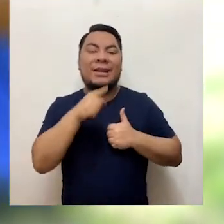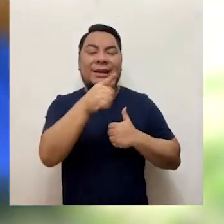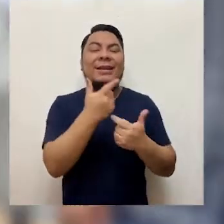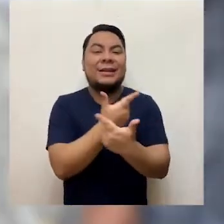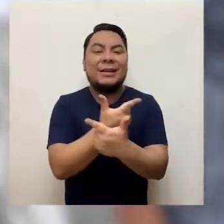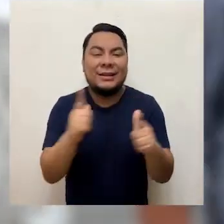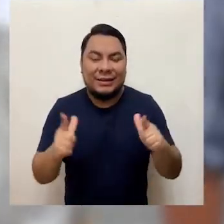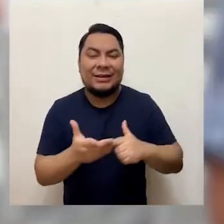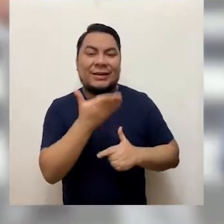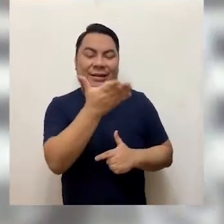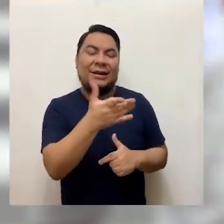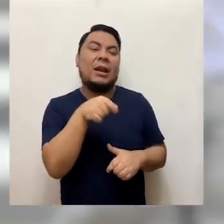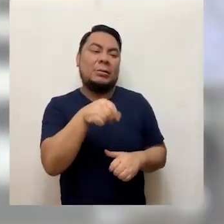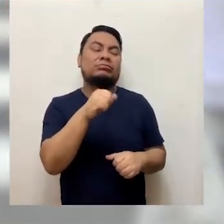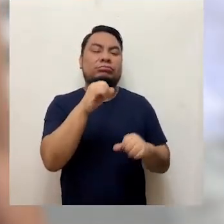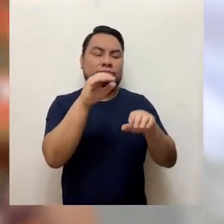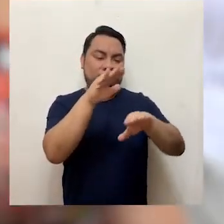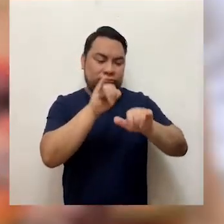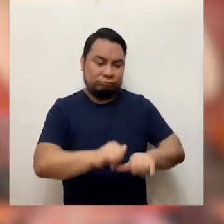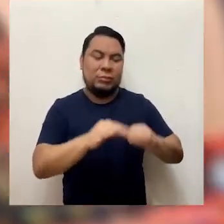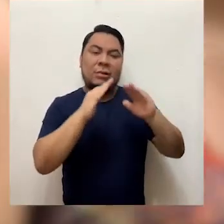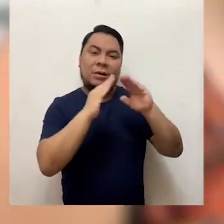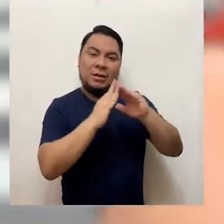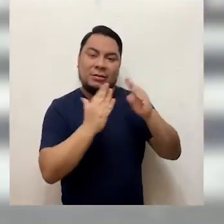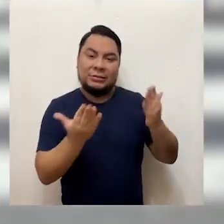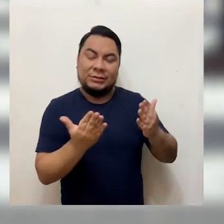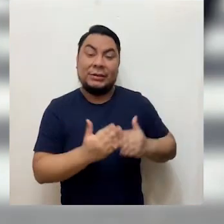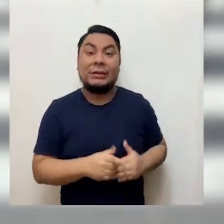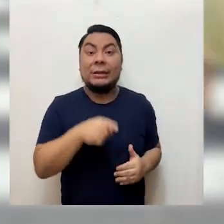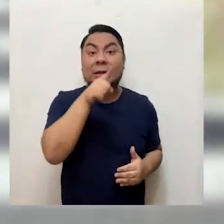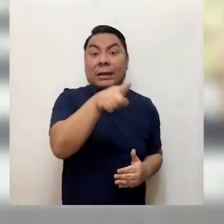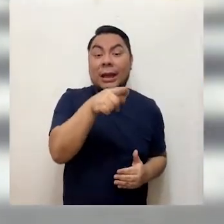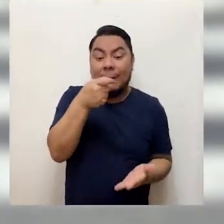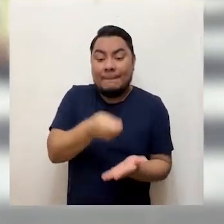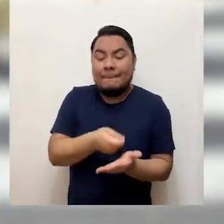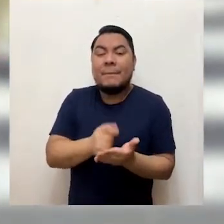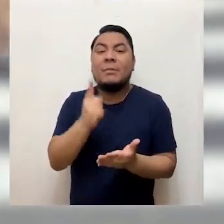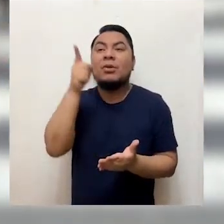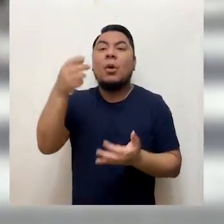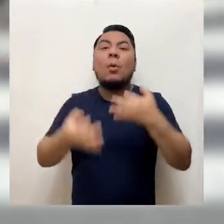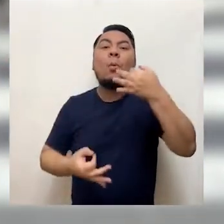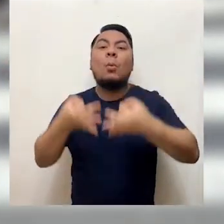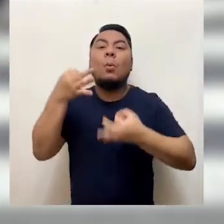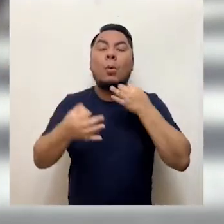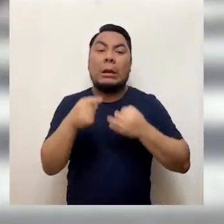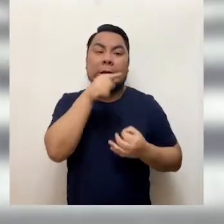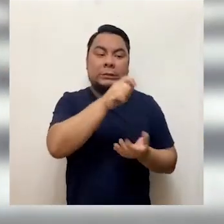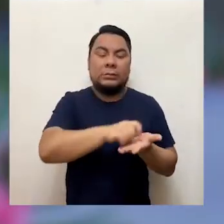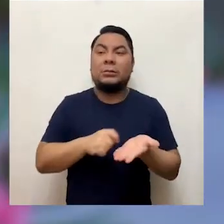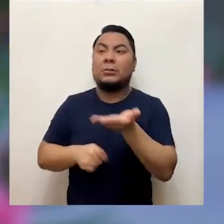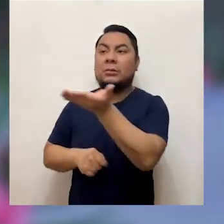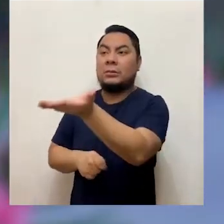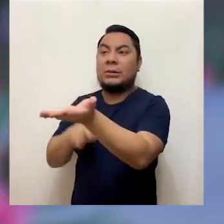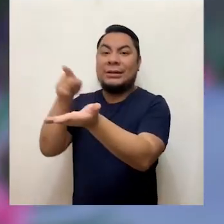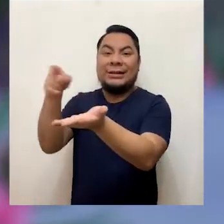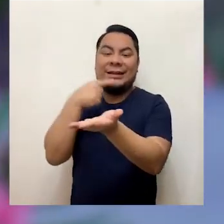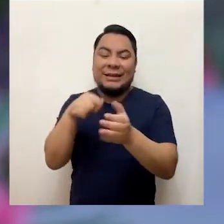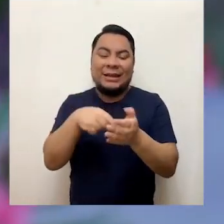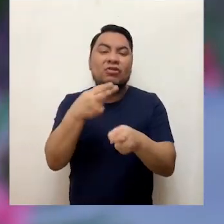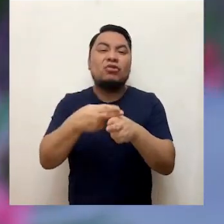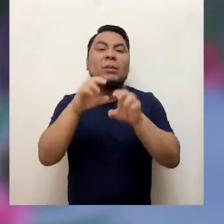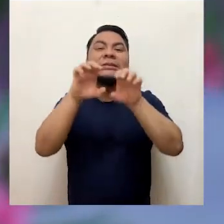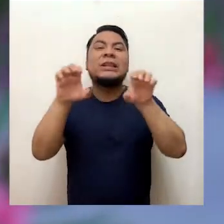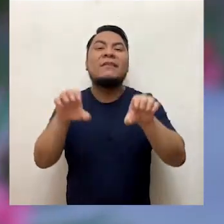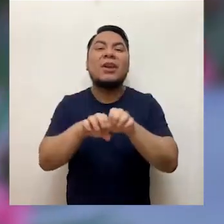salir del establecimiento penitenciario. Estos pagos deben acreditarse ante el juez. Eso se llama la